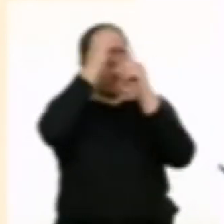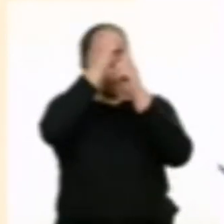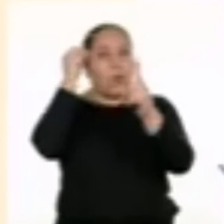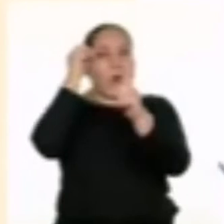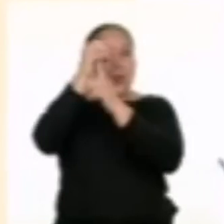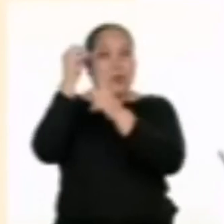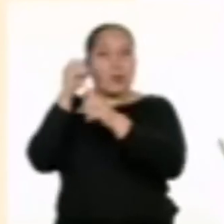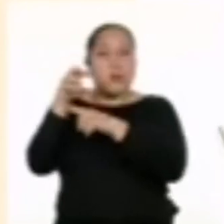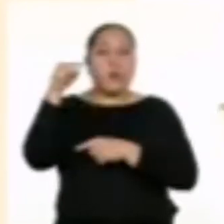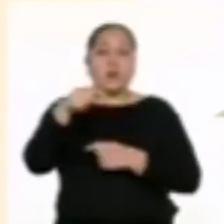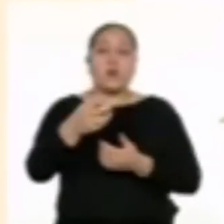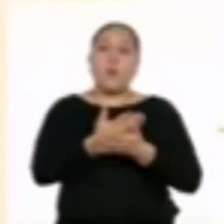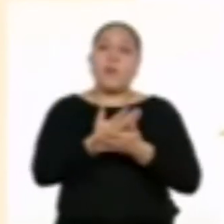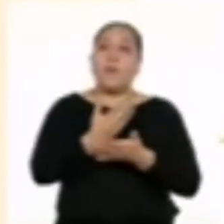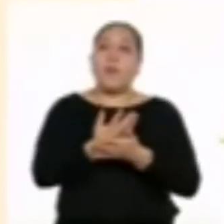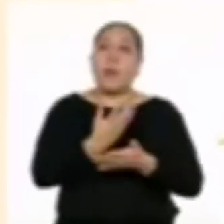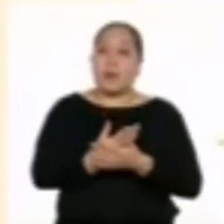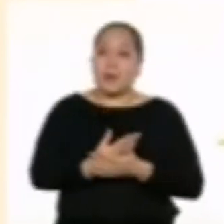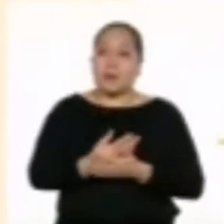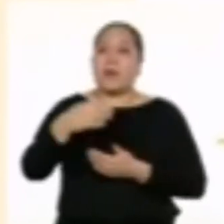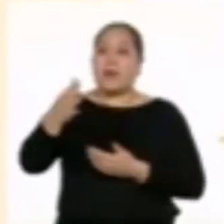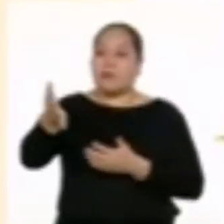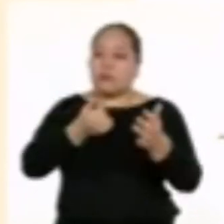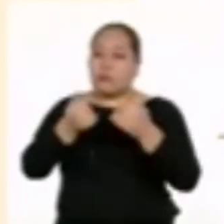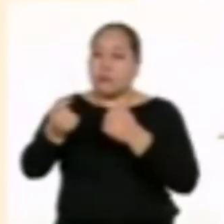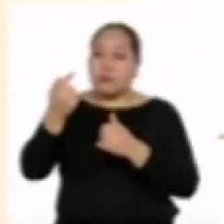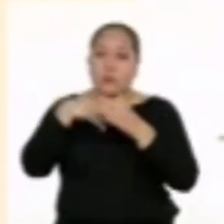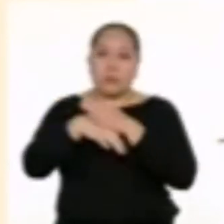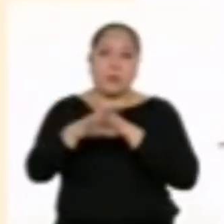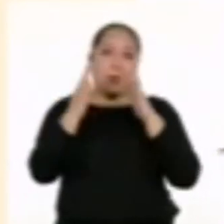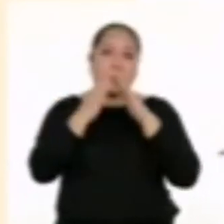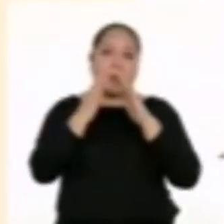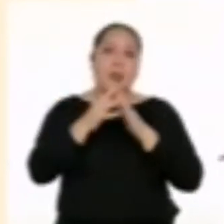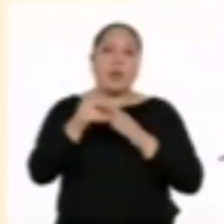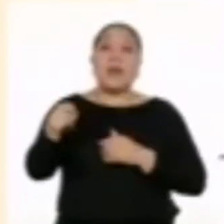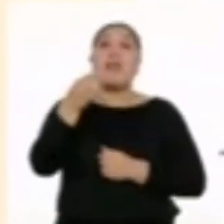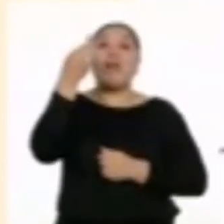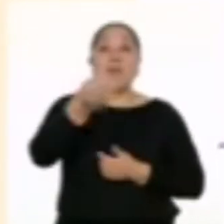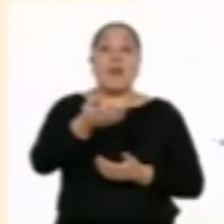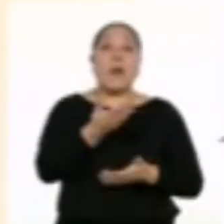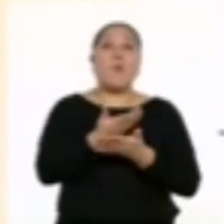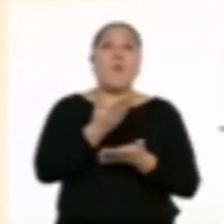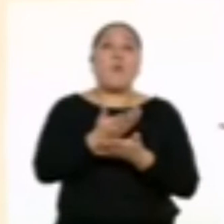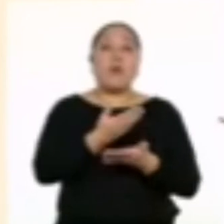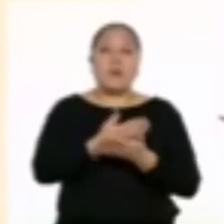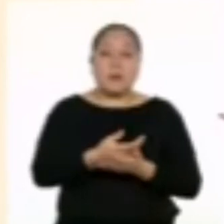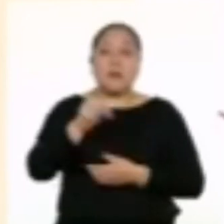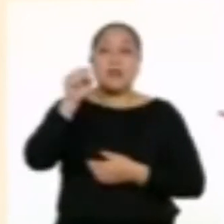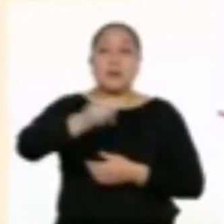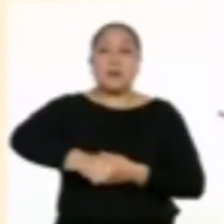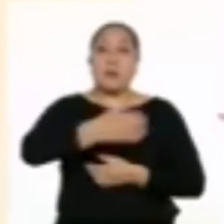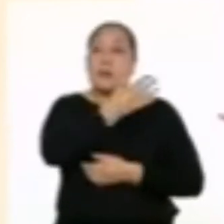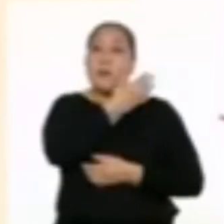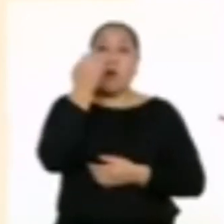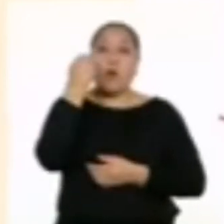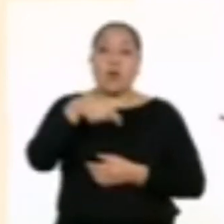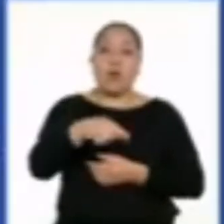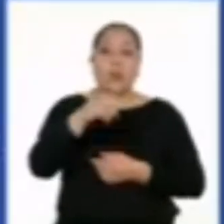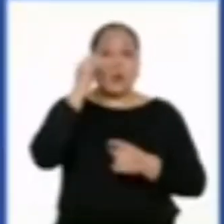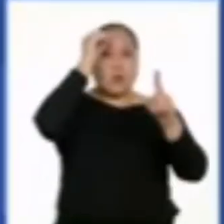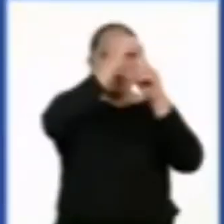objetivos a partir de evidencias que podamos recoger en casa, que evidencien la mejora a partir de nuestro objetivo